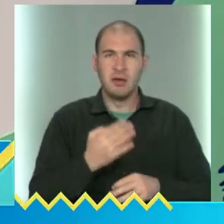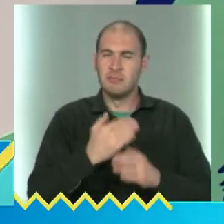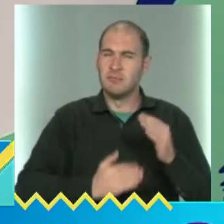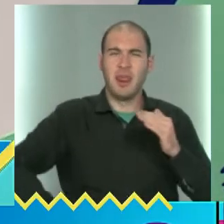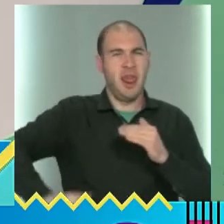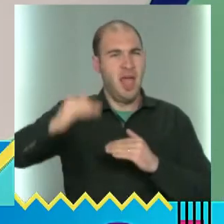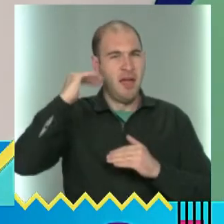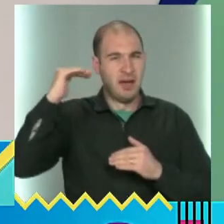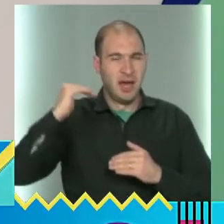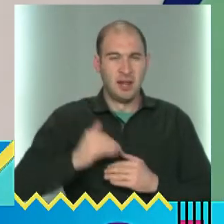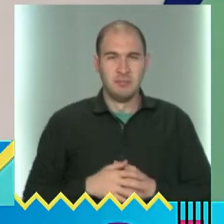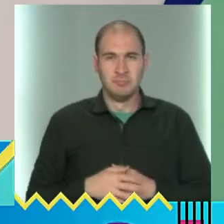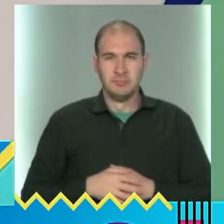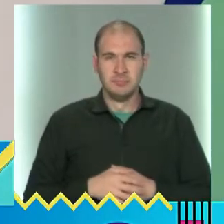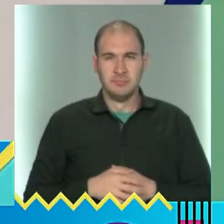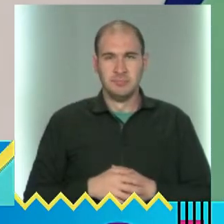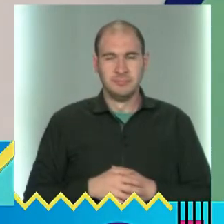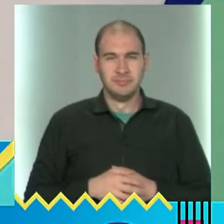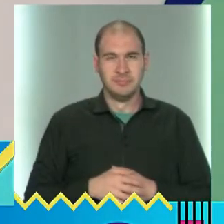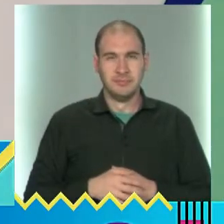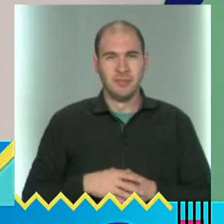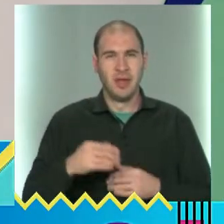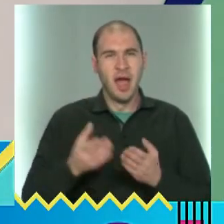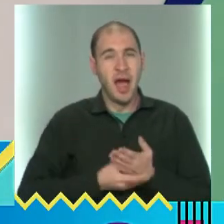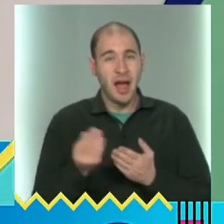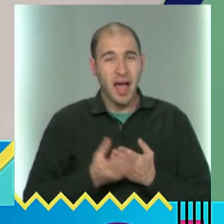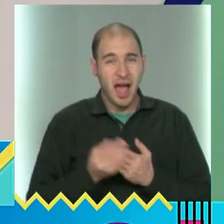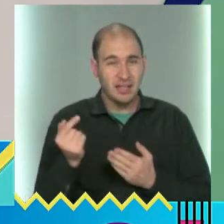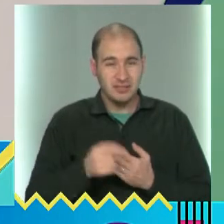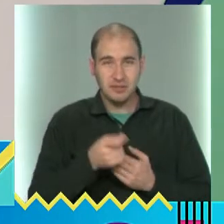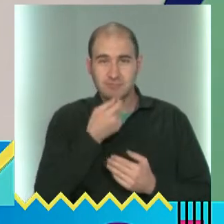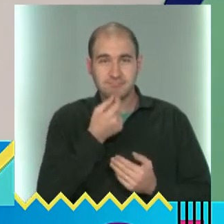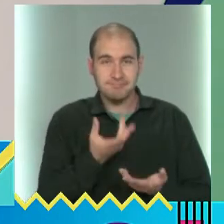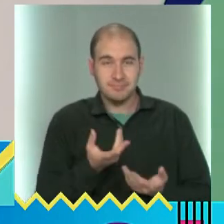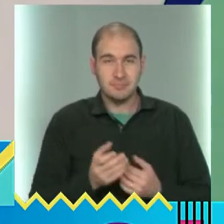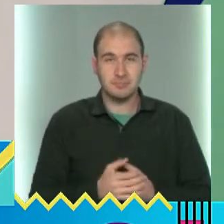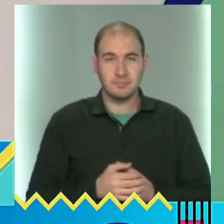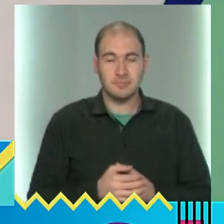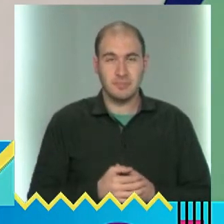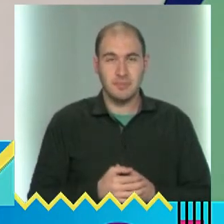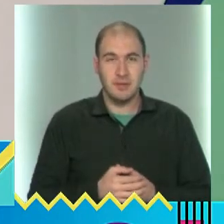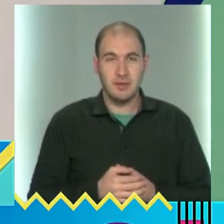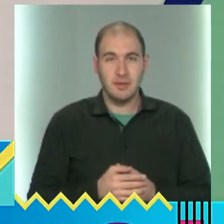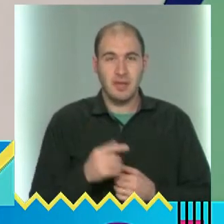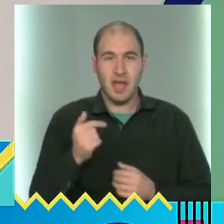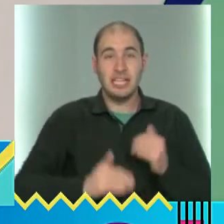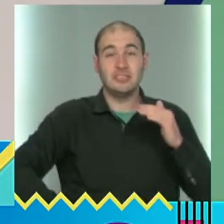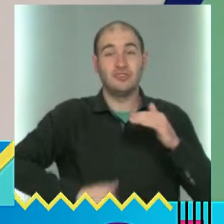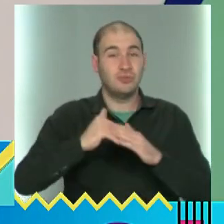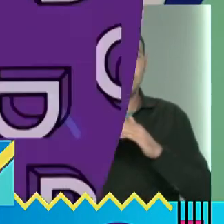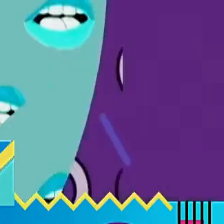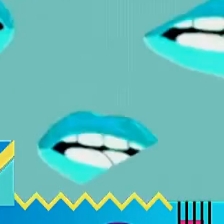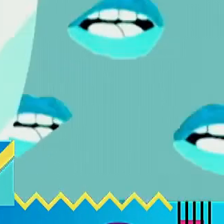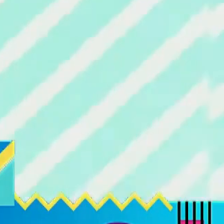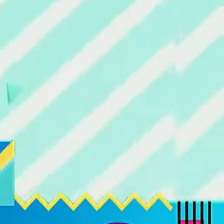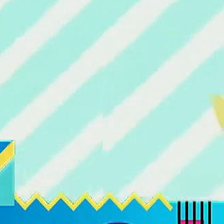nivel, que por el costo residual que tiene podía ser llevado, no le veíamos un techo a